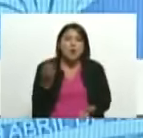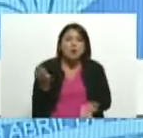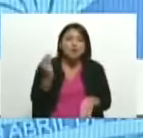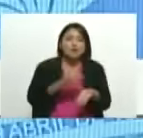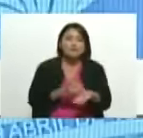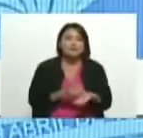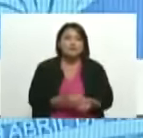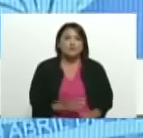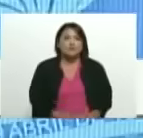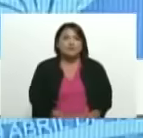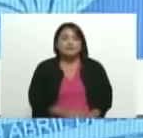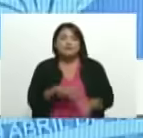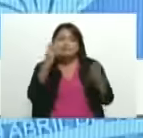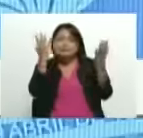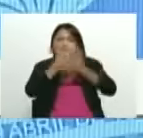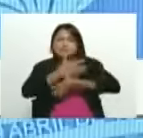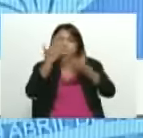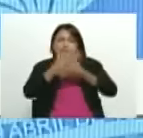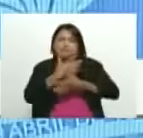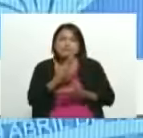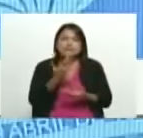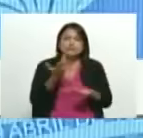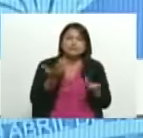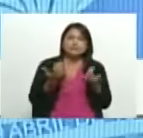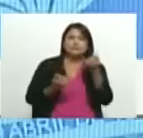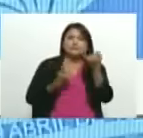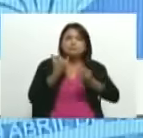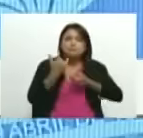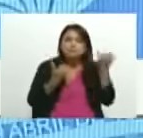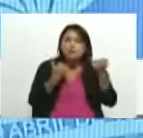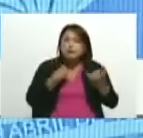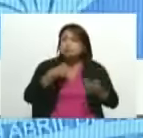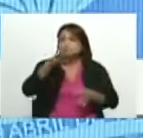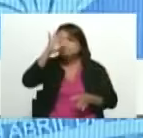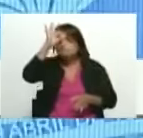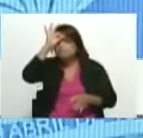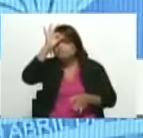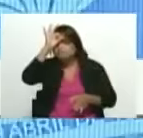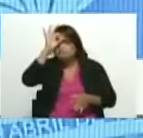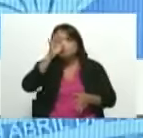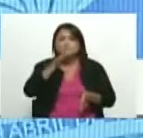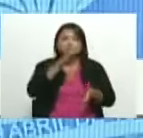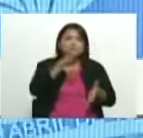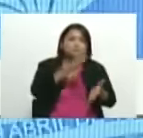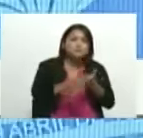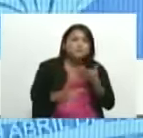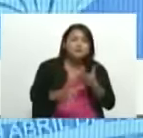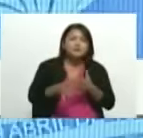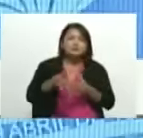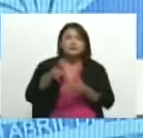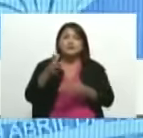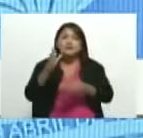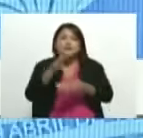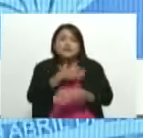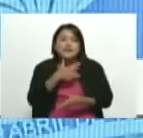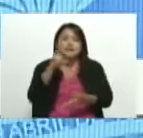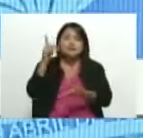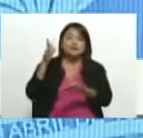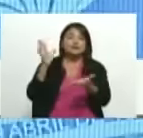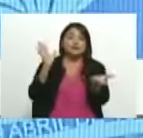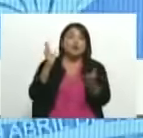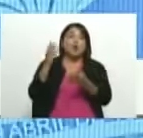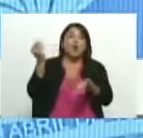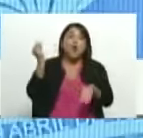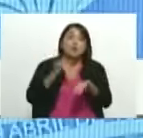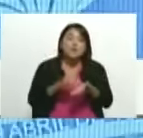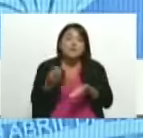a la zozobra, a la inquietud, a la búsqueda de más sanciones en contra de Venezuela. Ese